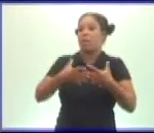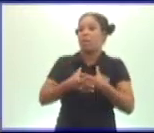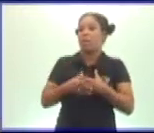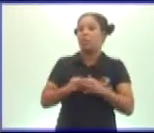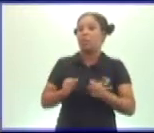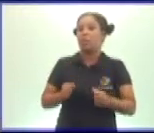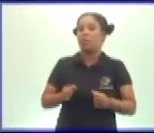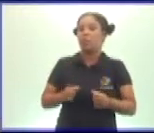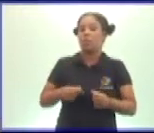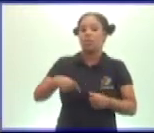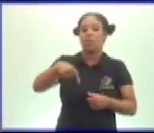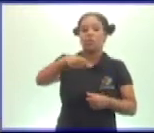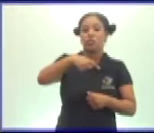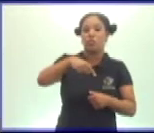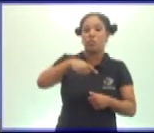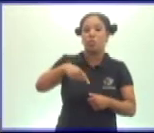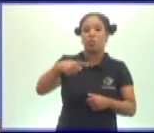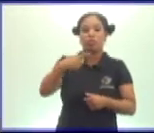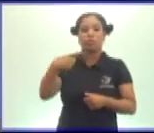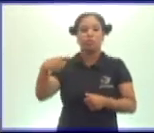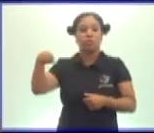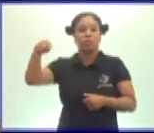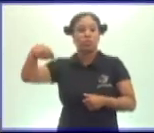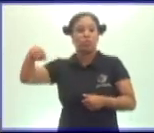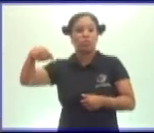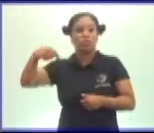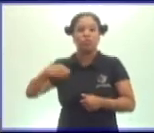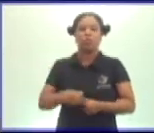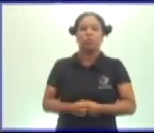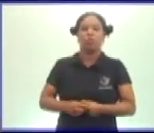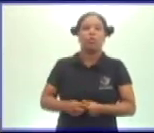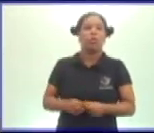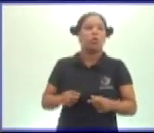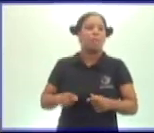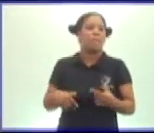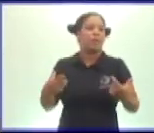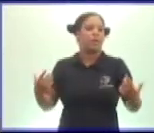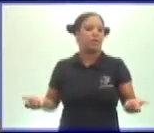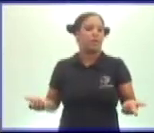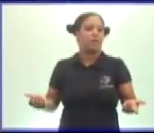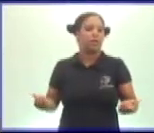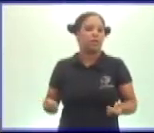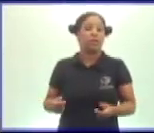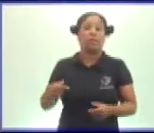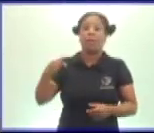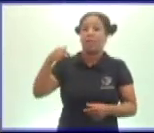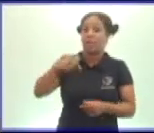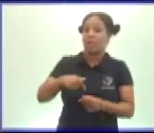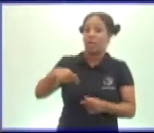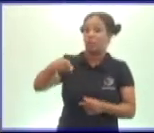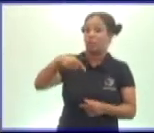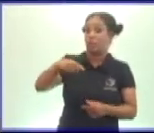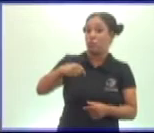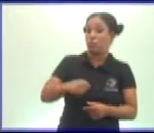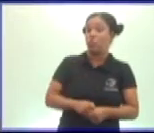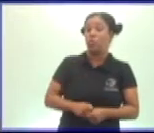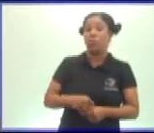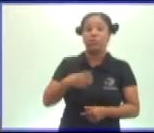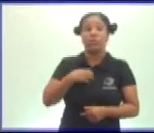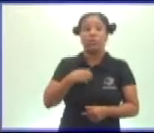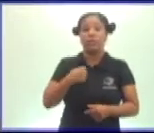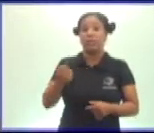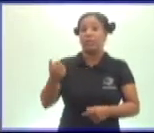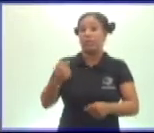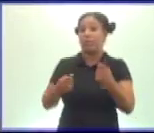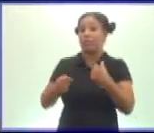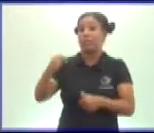soluto-soluto. Indiscutiblemente, para que exista un soluto, tienen que estar las partículas de este